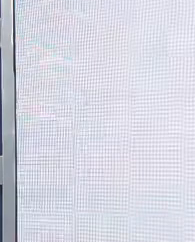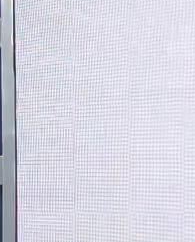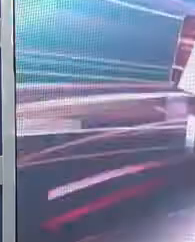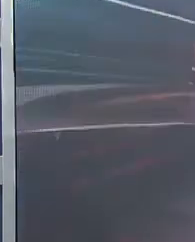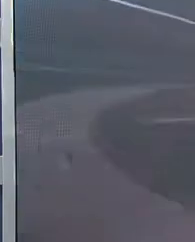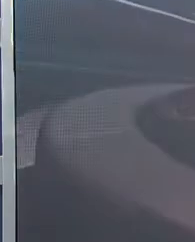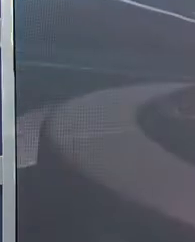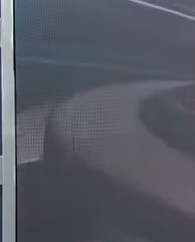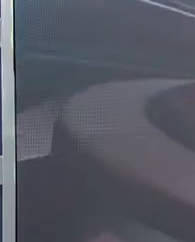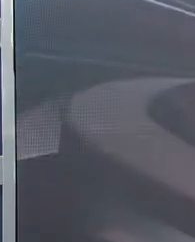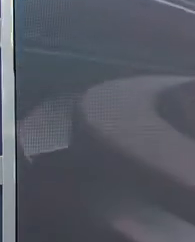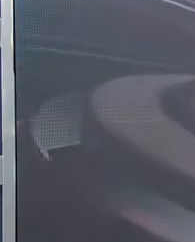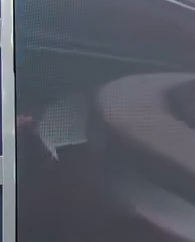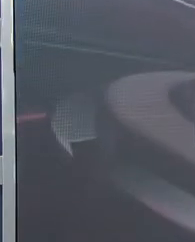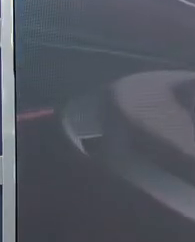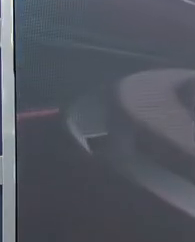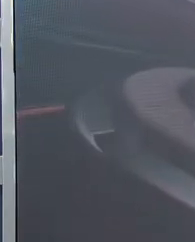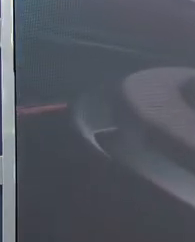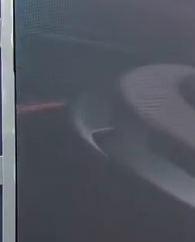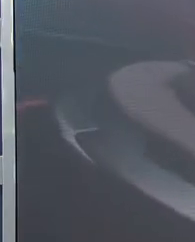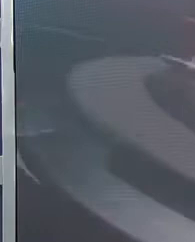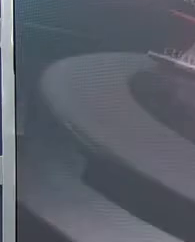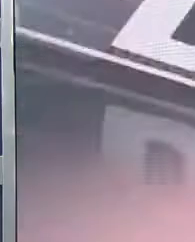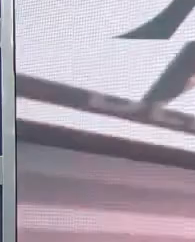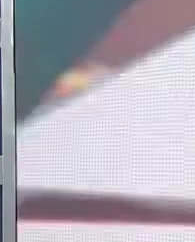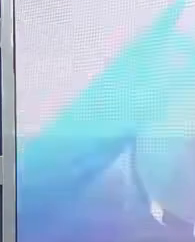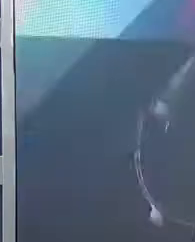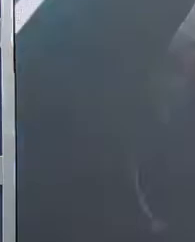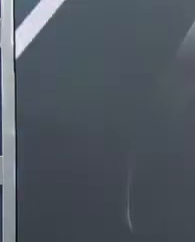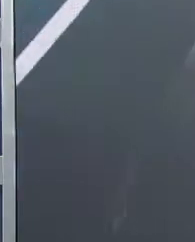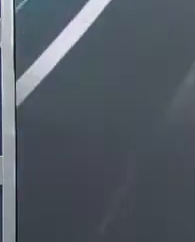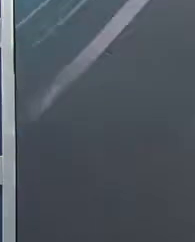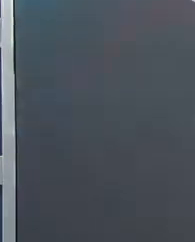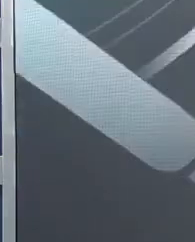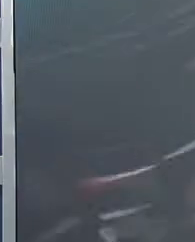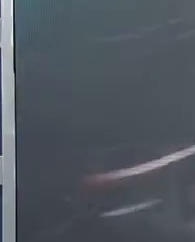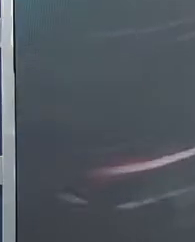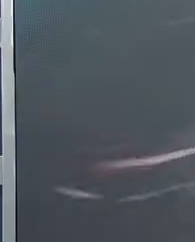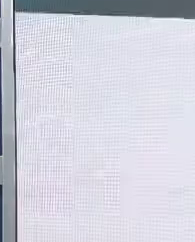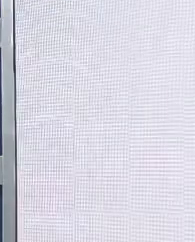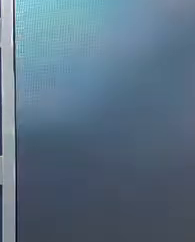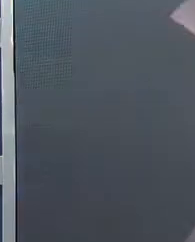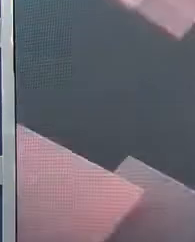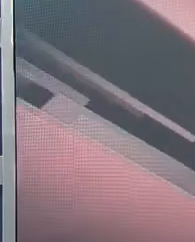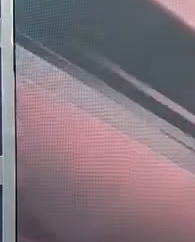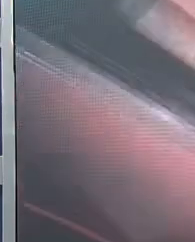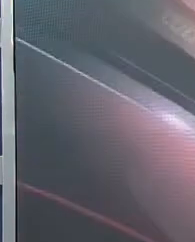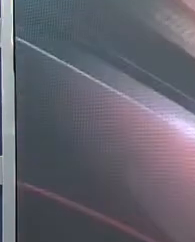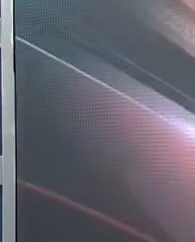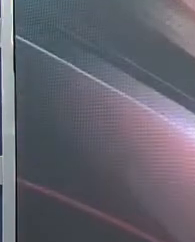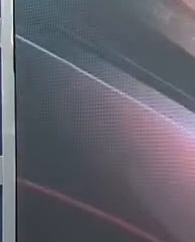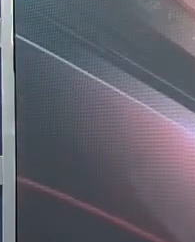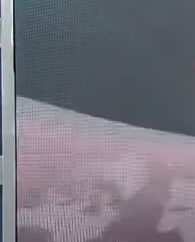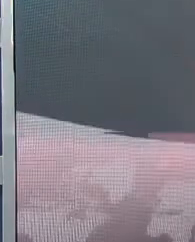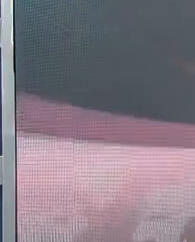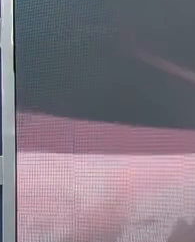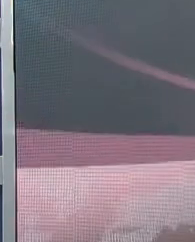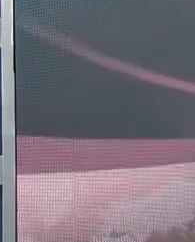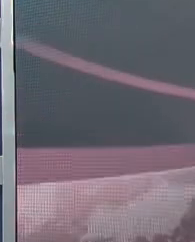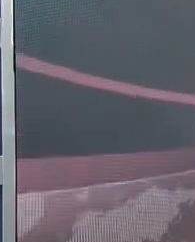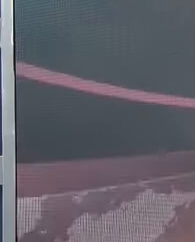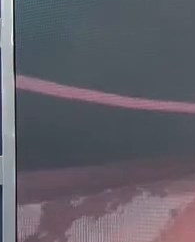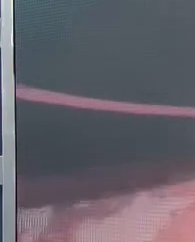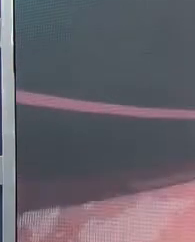fase la obra pública no era esencial, que es lo que había sucedido antes, que sí era esencial, por lo